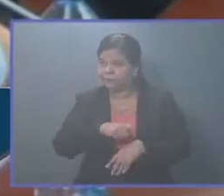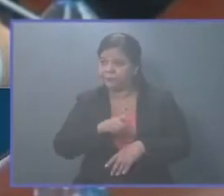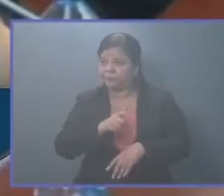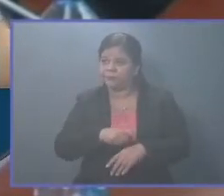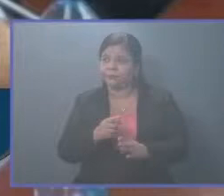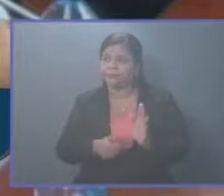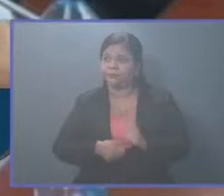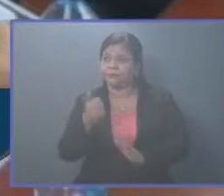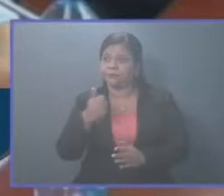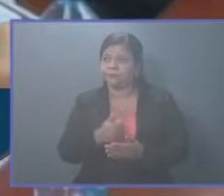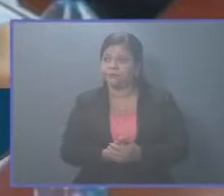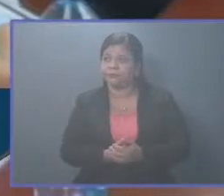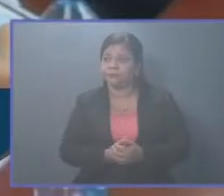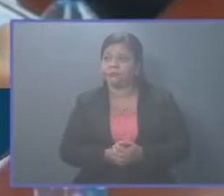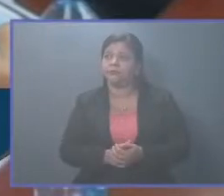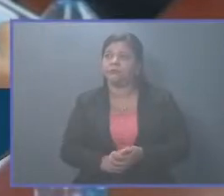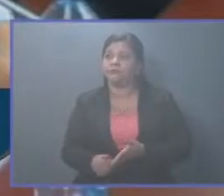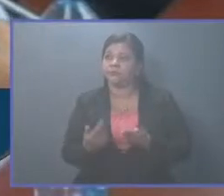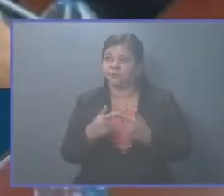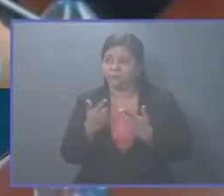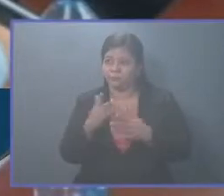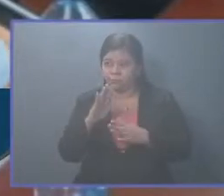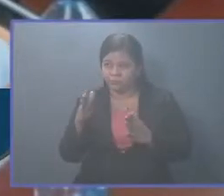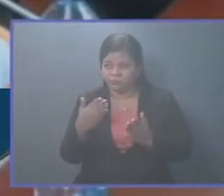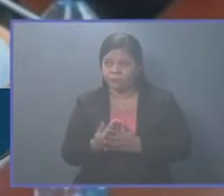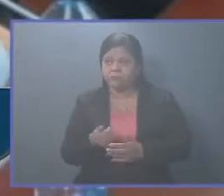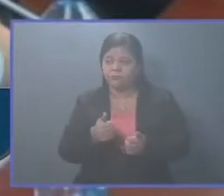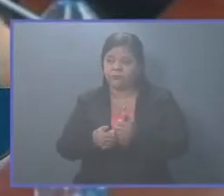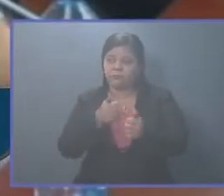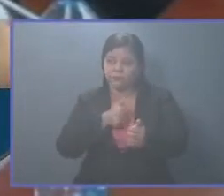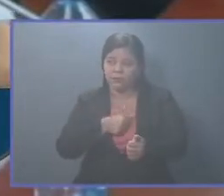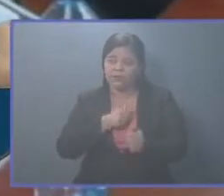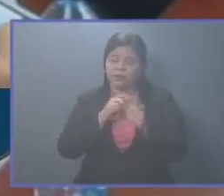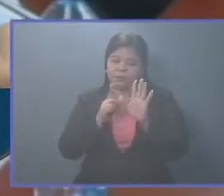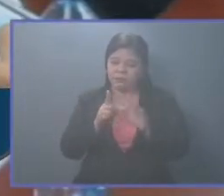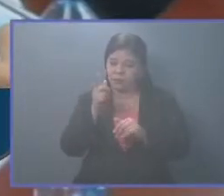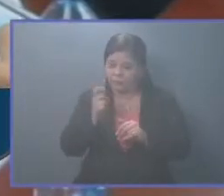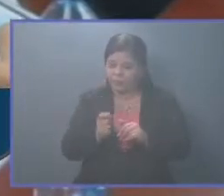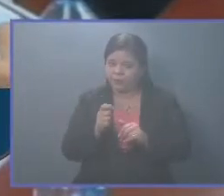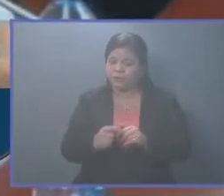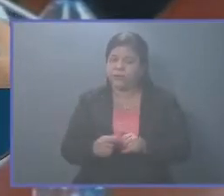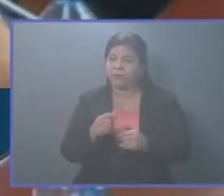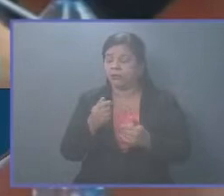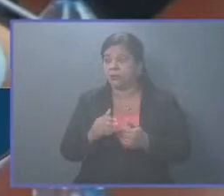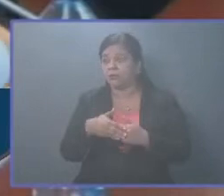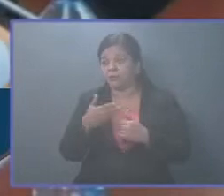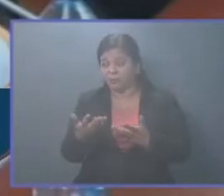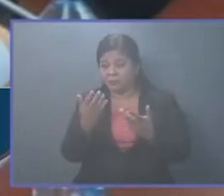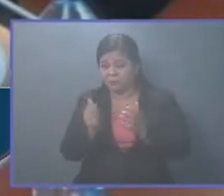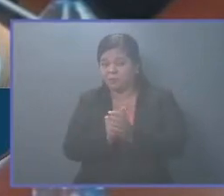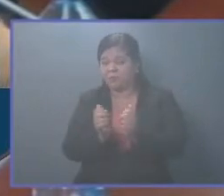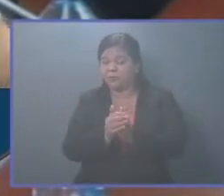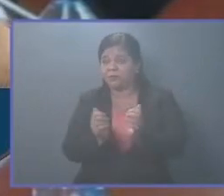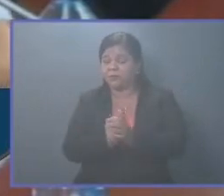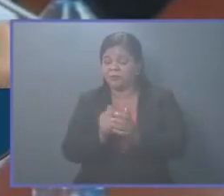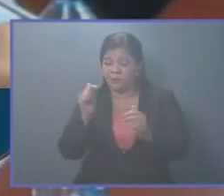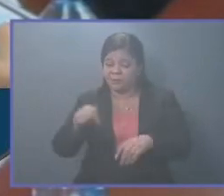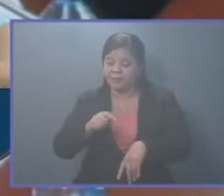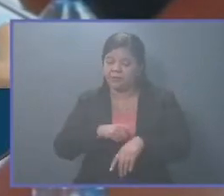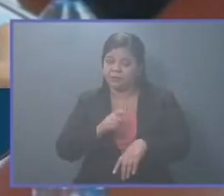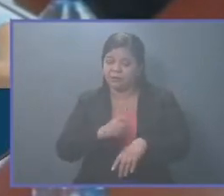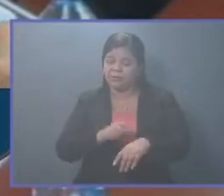manera, si esta vacuna, digamos, se retrasa 6, 7, 8, 9 meses, vamos a seguir con una mortalidad elevada, porque en estos